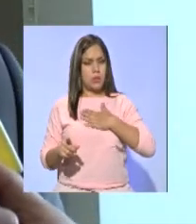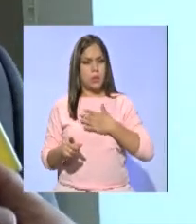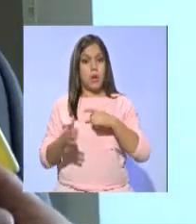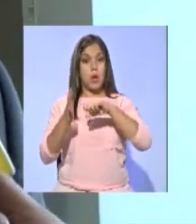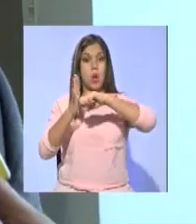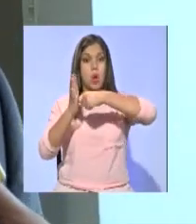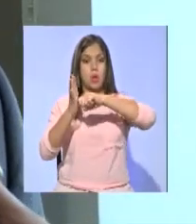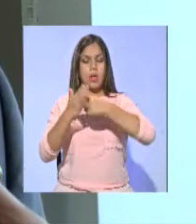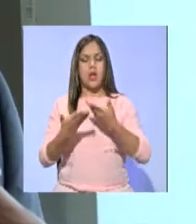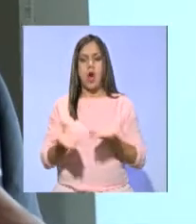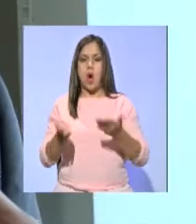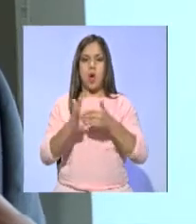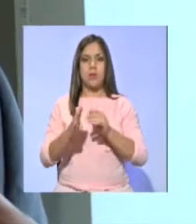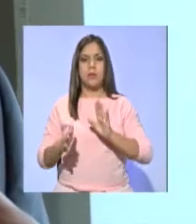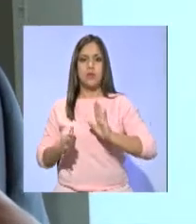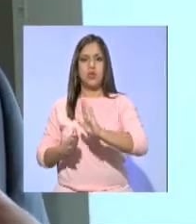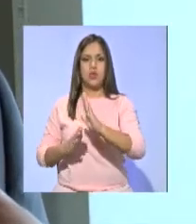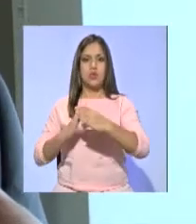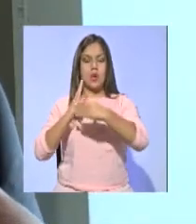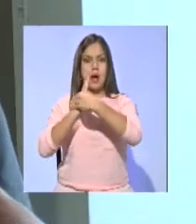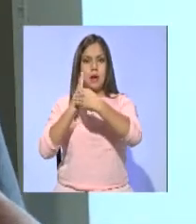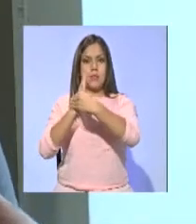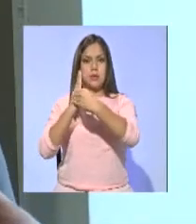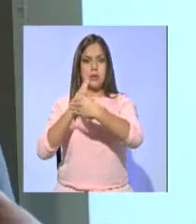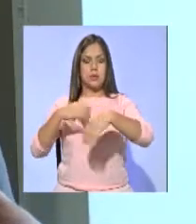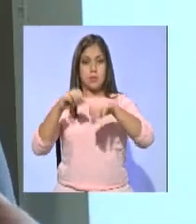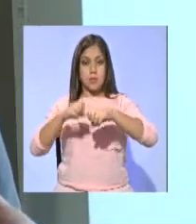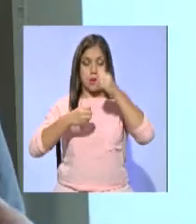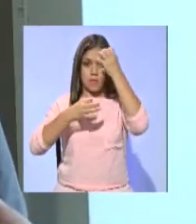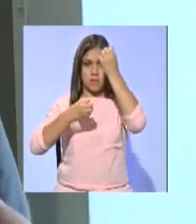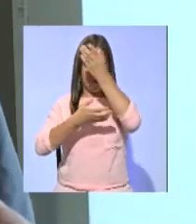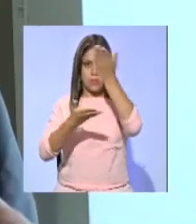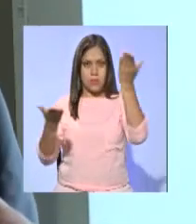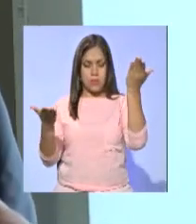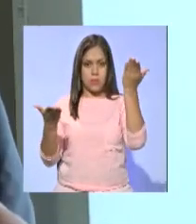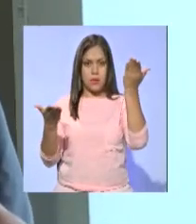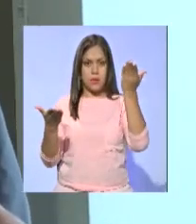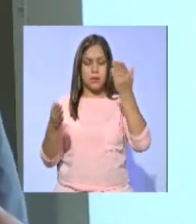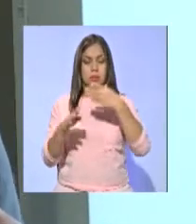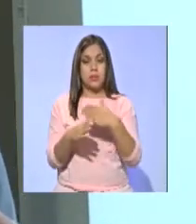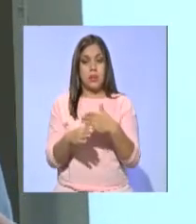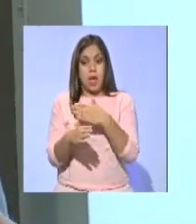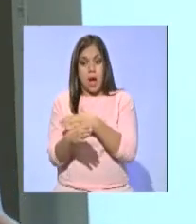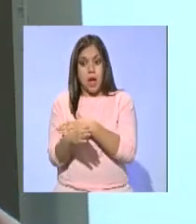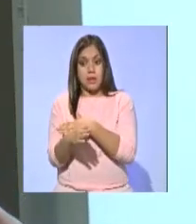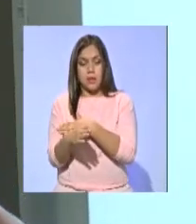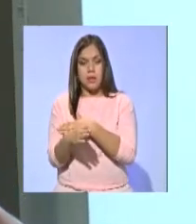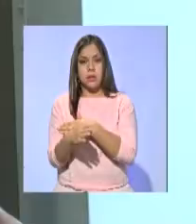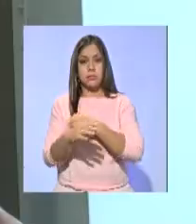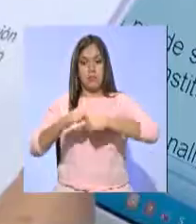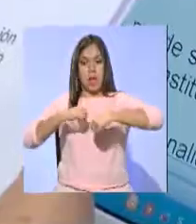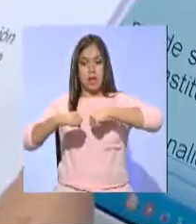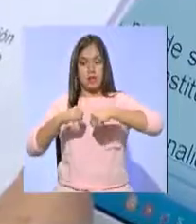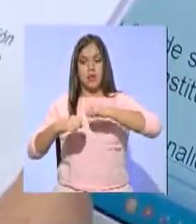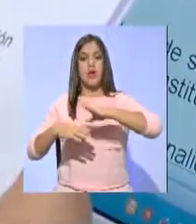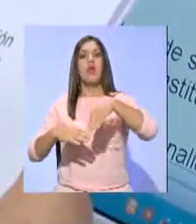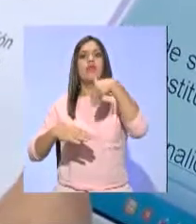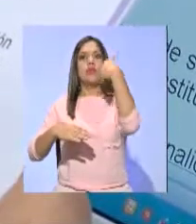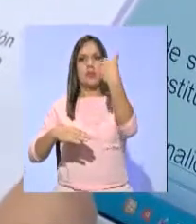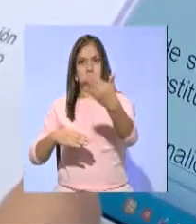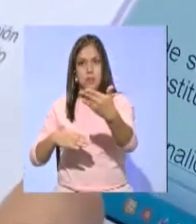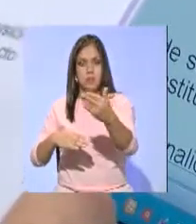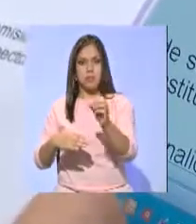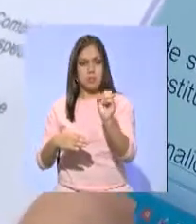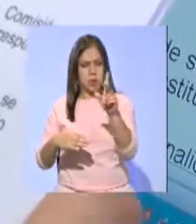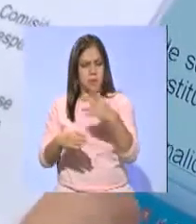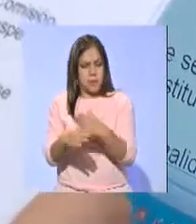recupere la capacidad para emitir informes previos y no solamente informes posteriores. Cabe destacar que